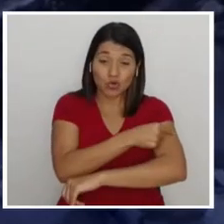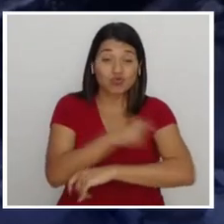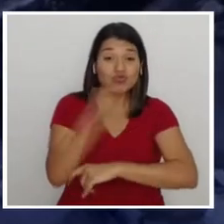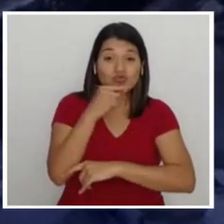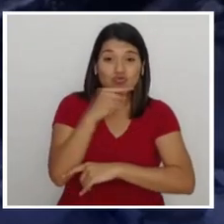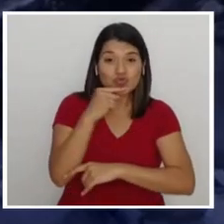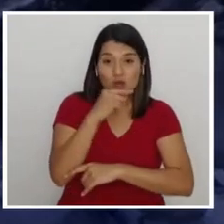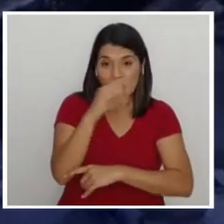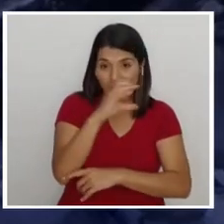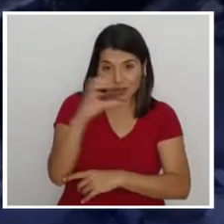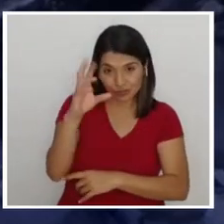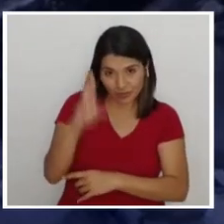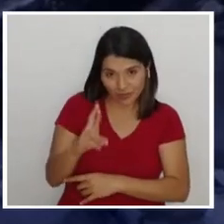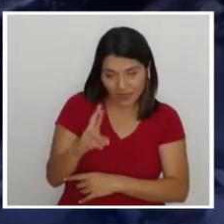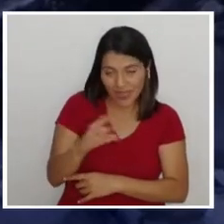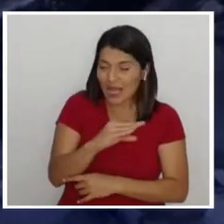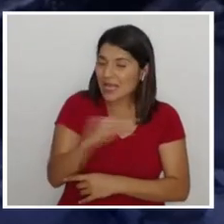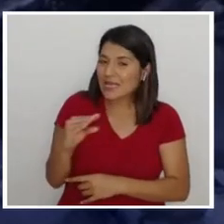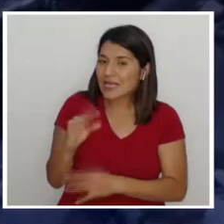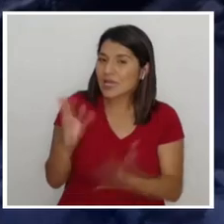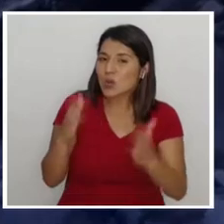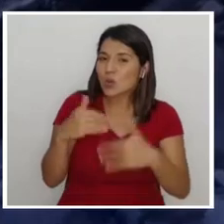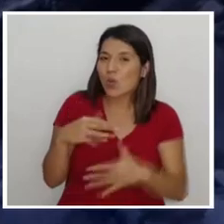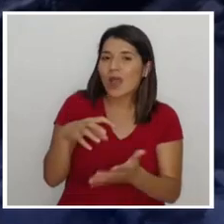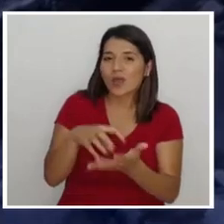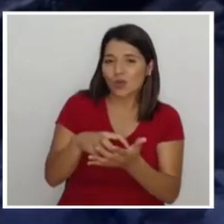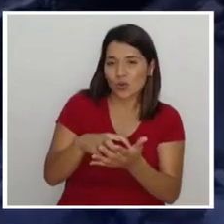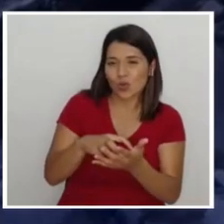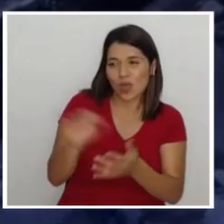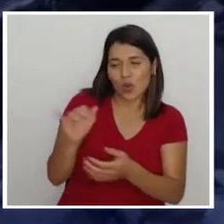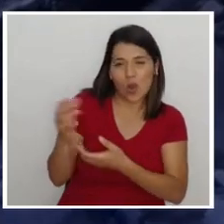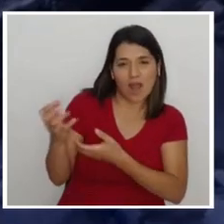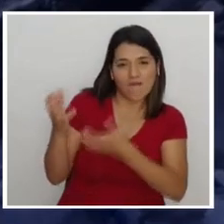de ser igual en las instituciones como bomberos, policía,